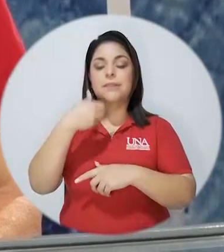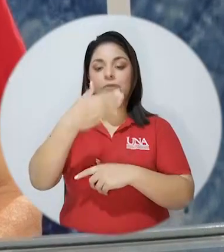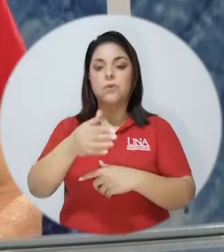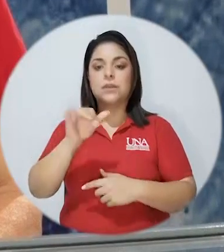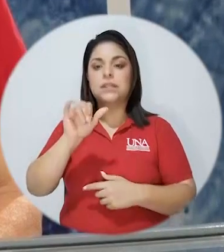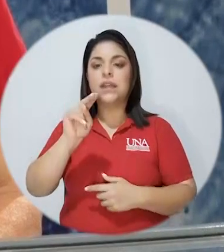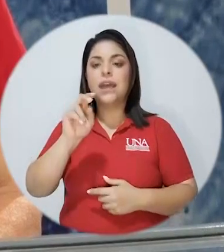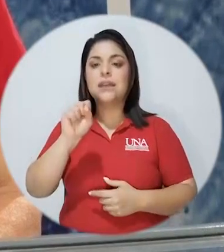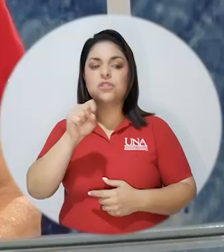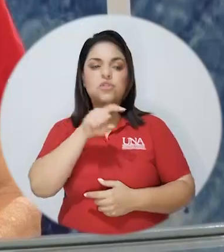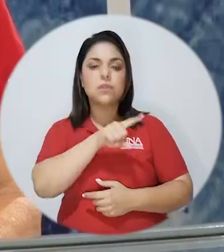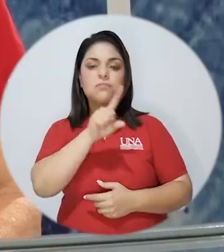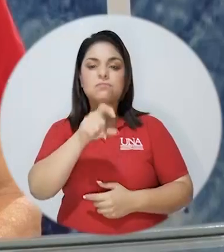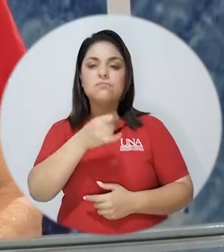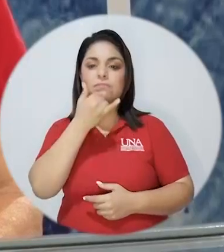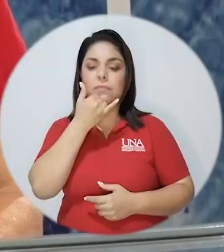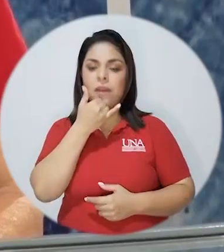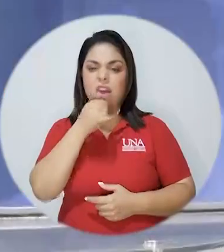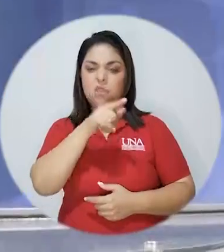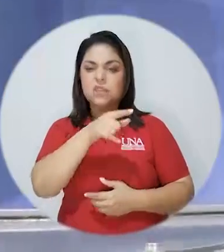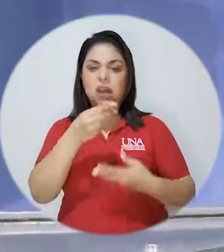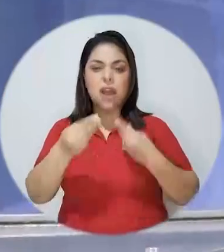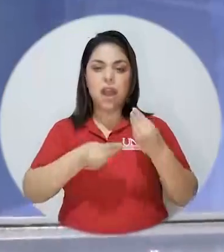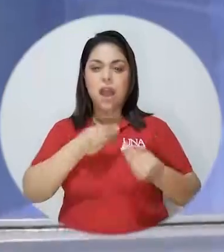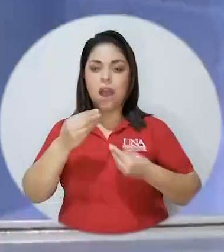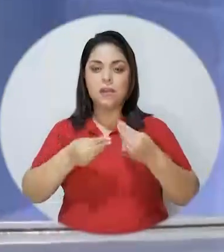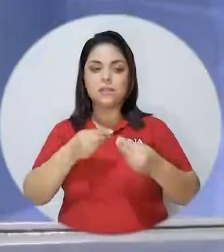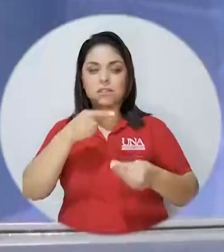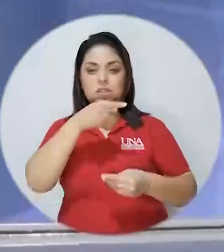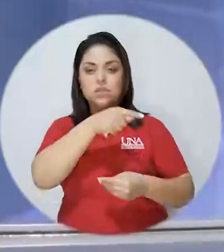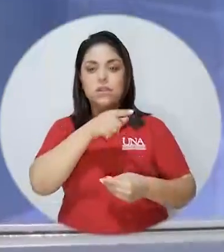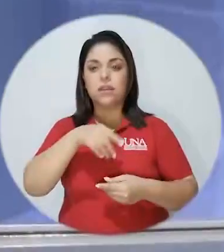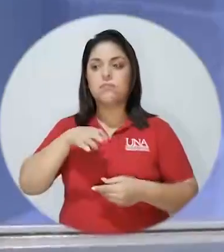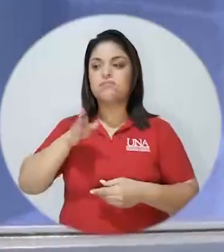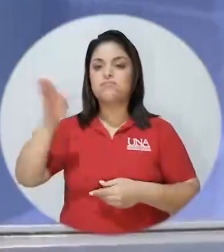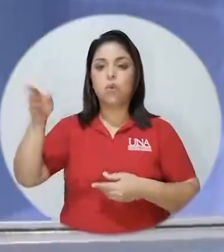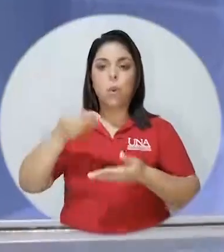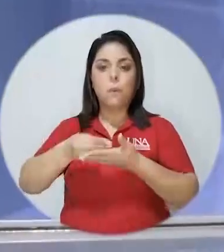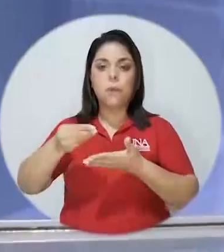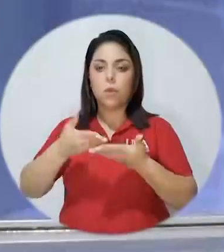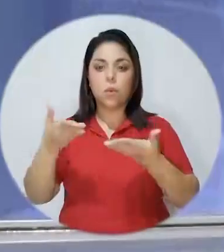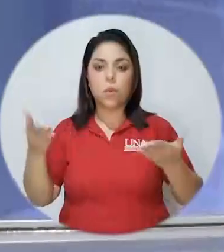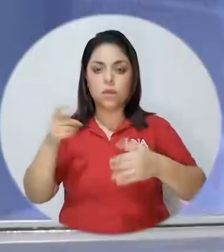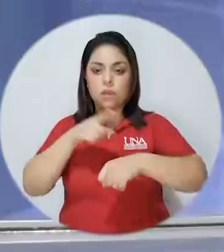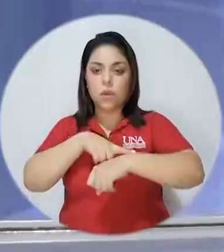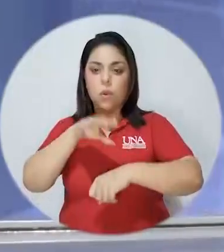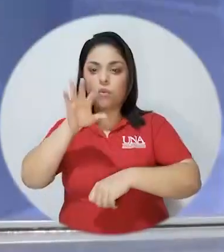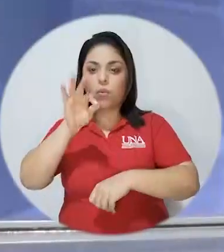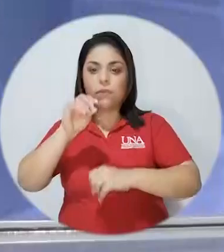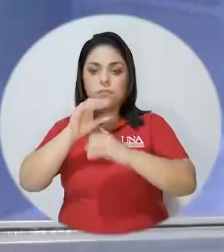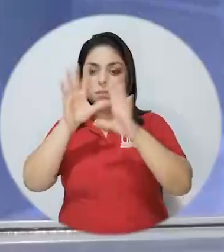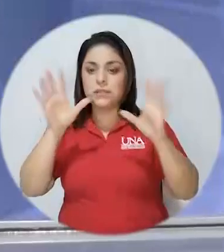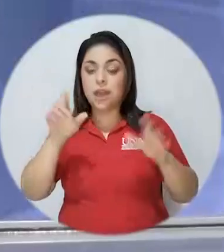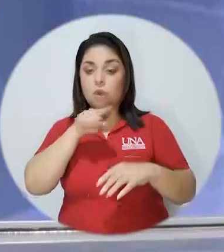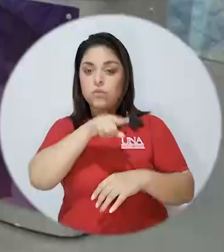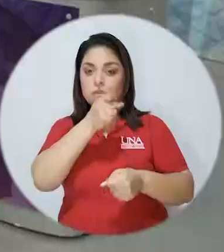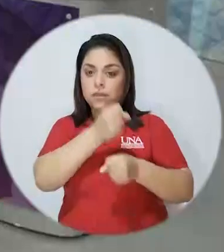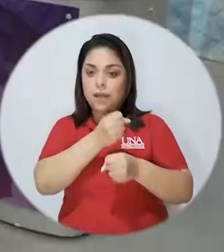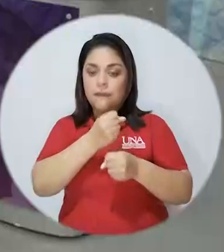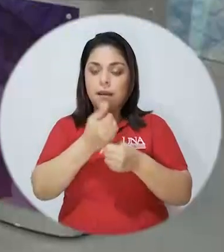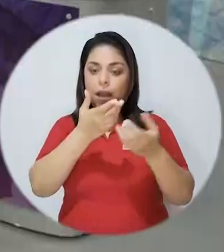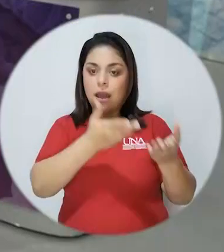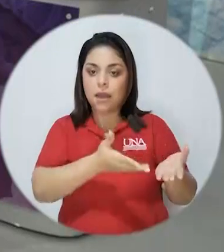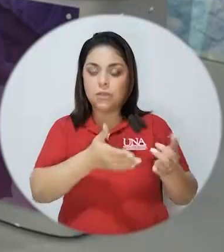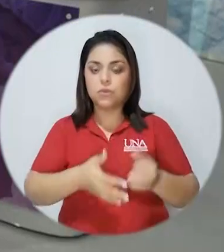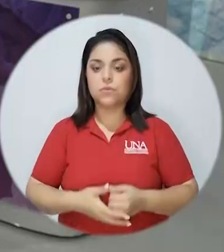INS pregunta, ¿y qué estaba haciendo usted haciendo un mandado a las 9 de la mañana si ese no es, si ese es su horario de trabajo? No, y en ese punto es muy interesante,